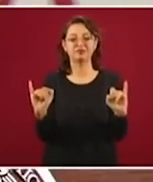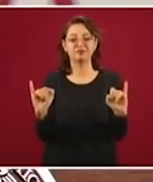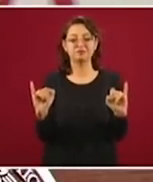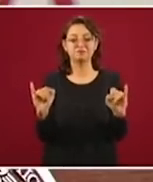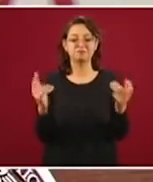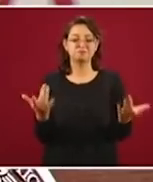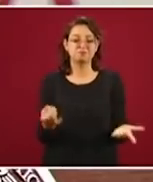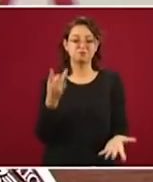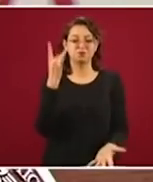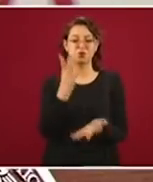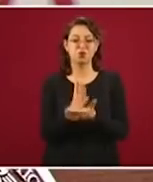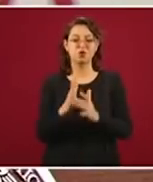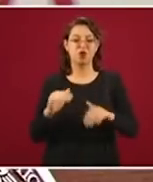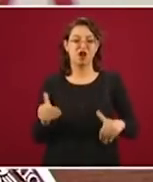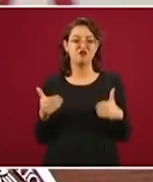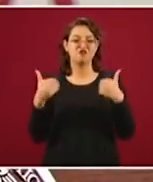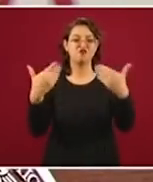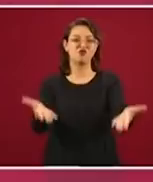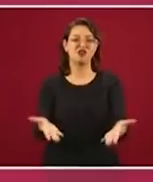y era nada más la fachada,